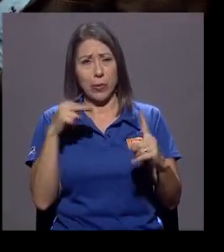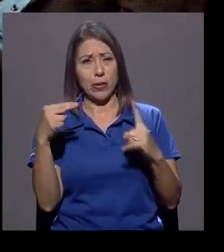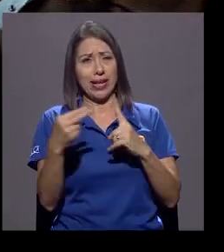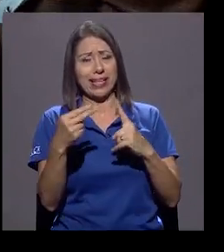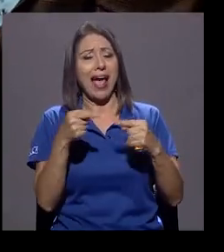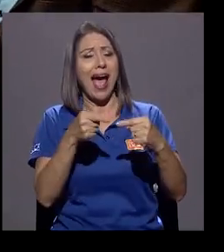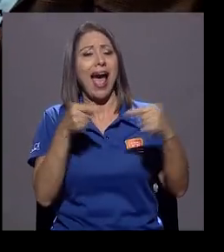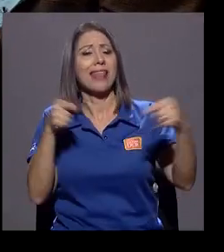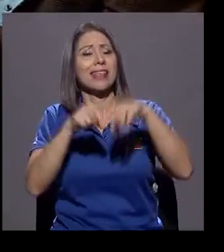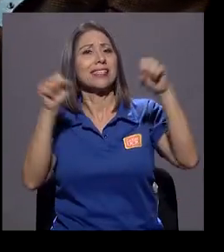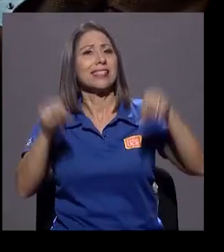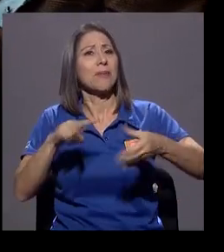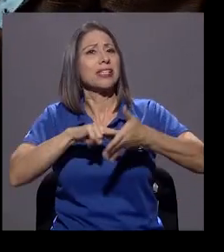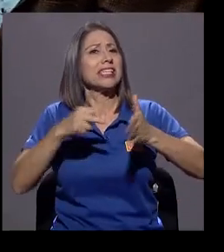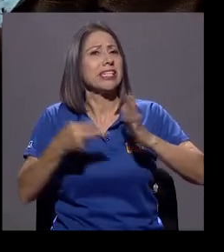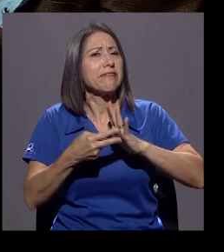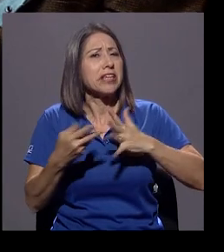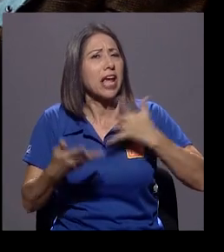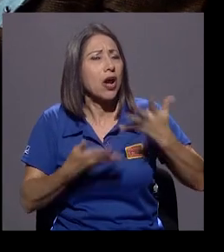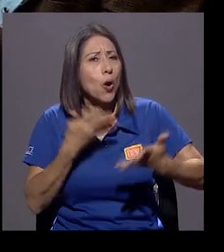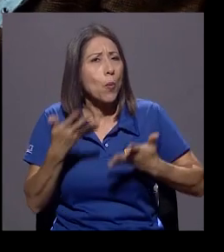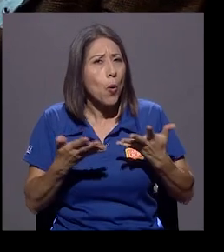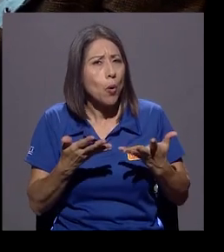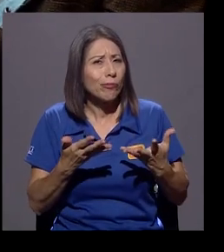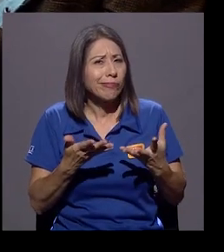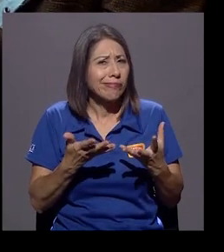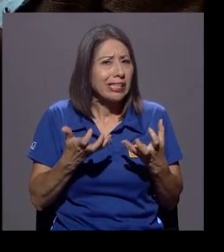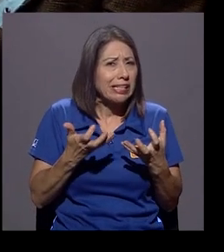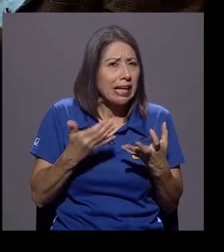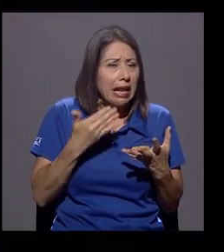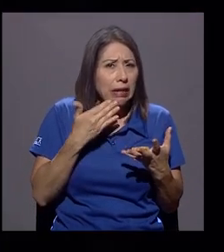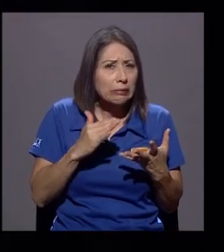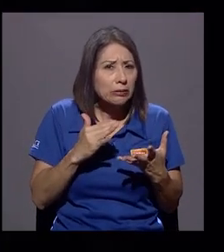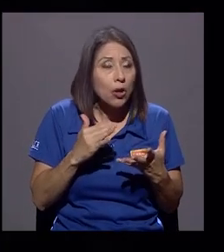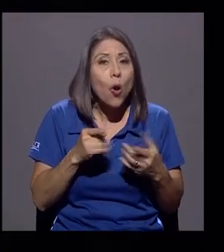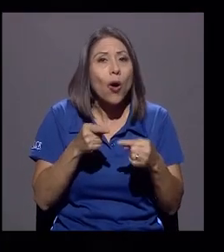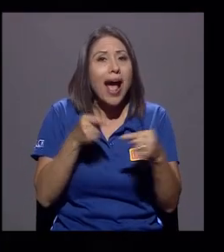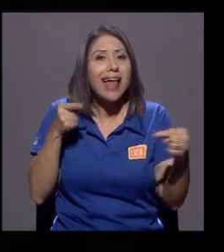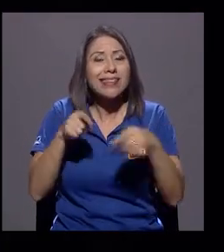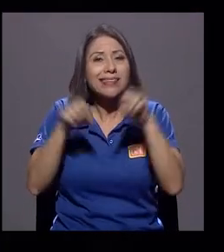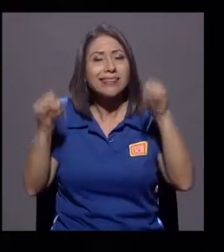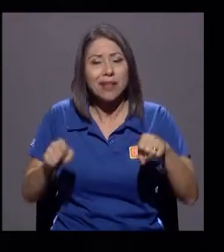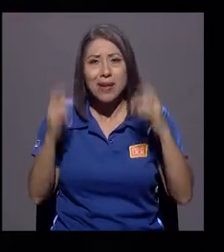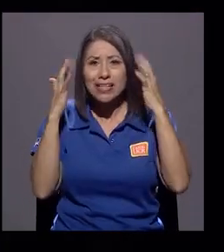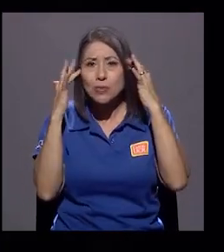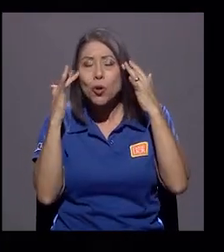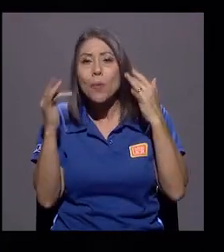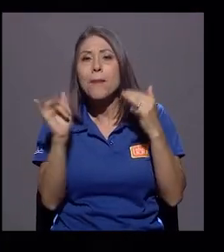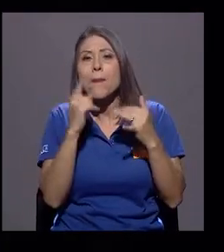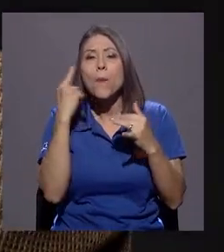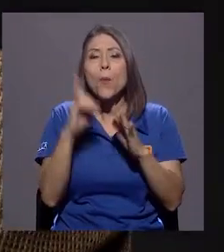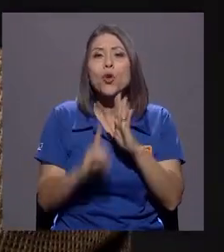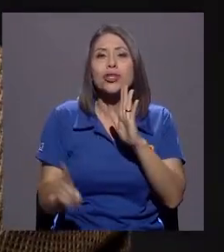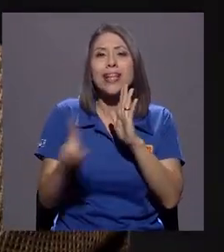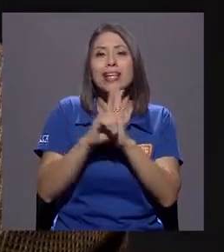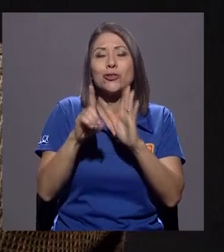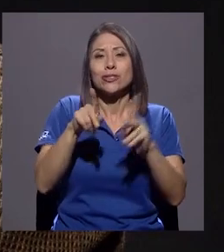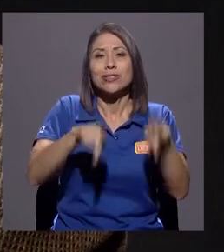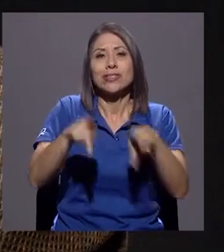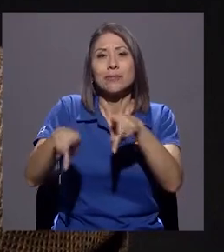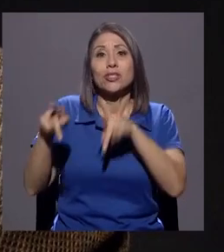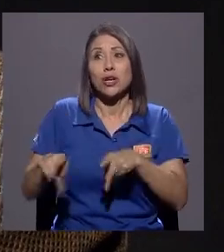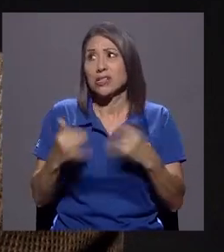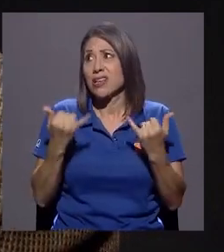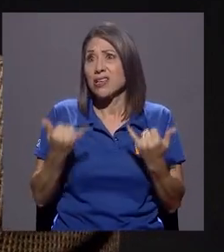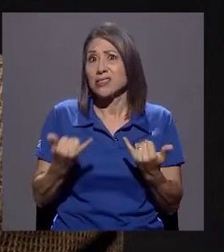interpreta antisistema como mala leche no con antisistema que se preocupe por los derechos de las personas estamos perdiendo el estado social